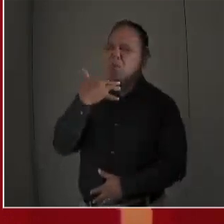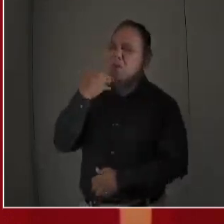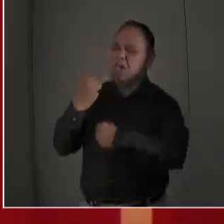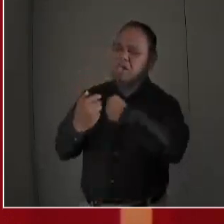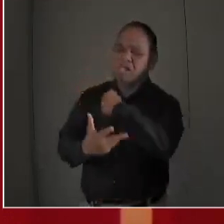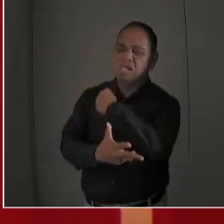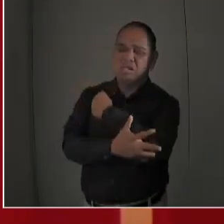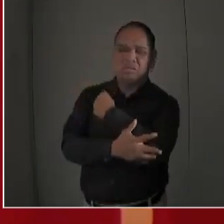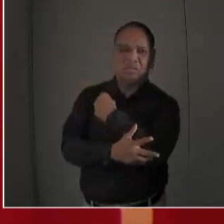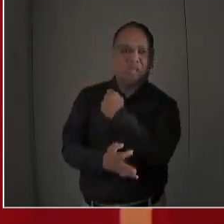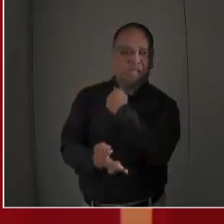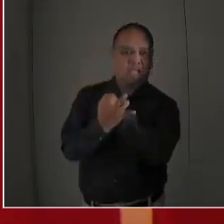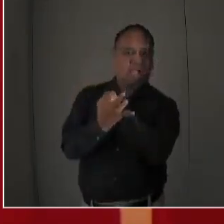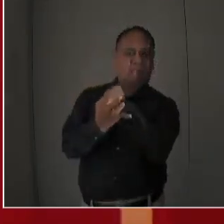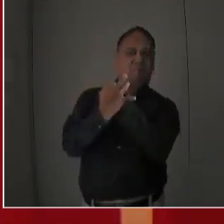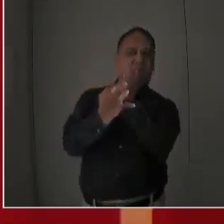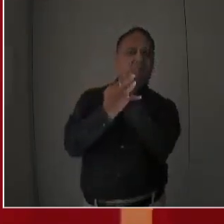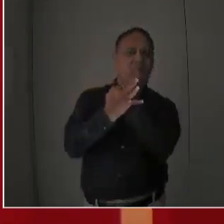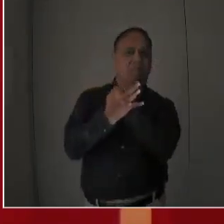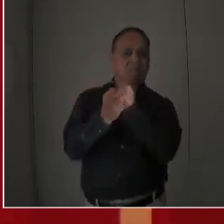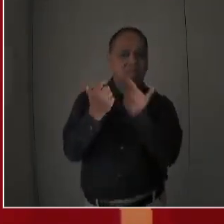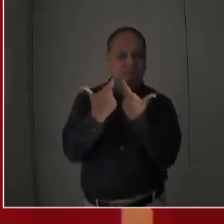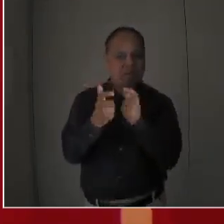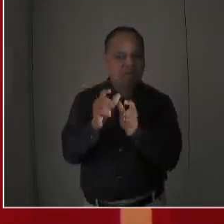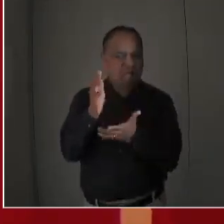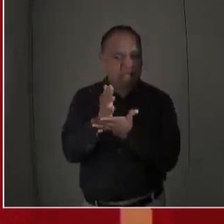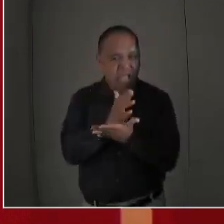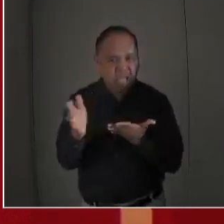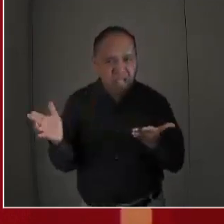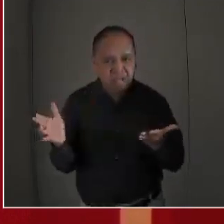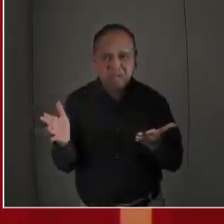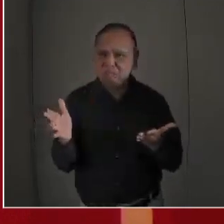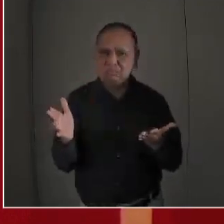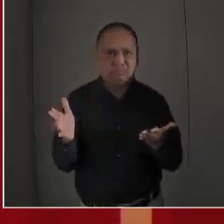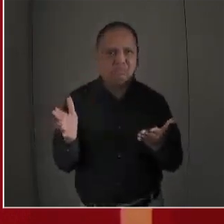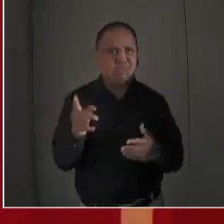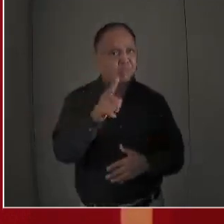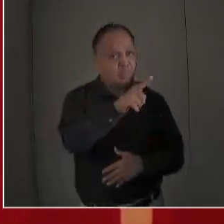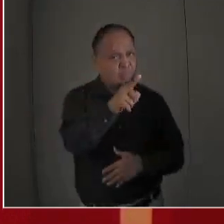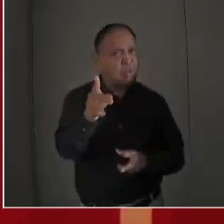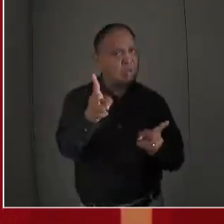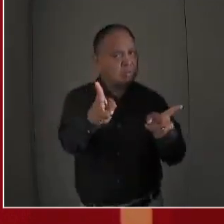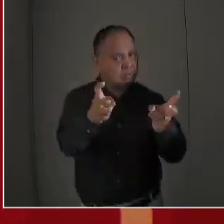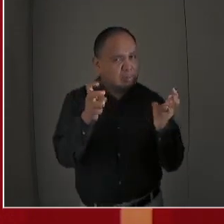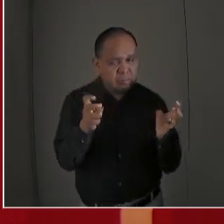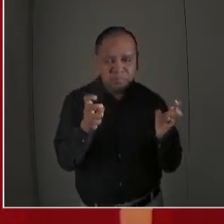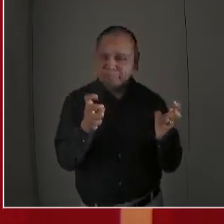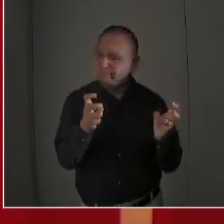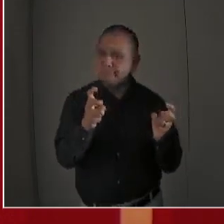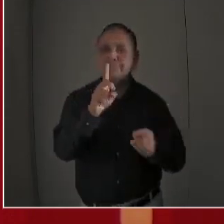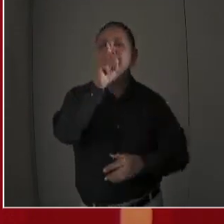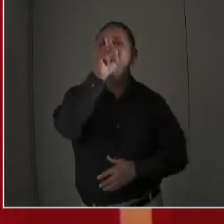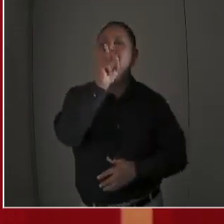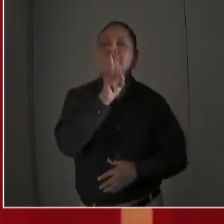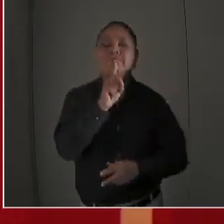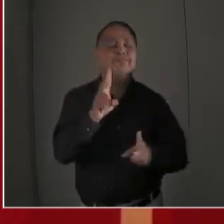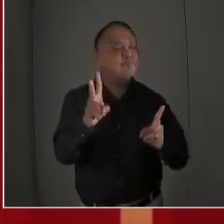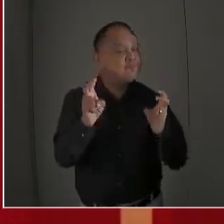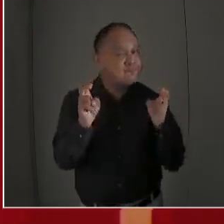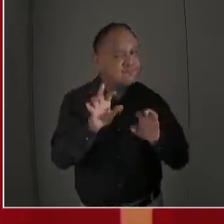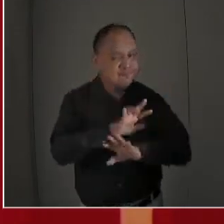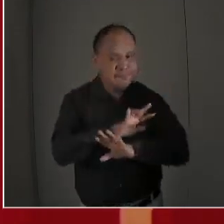el nepotismo y el sectarismo. No roben, no mientan, no